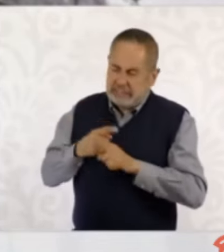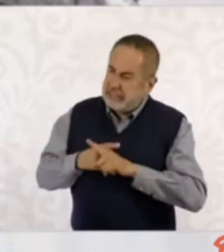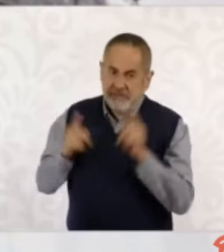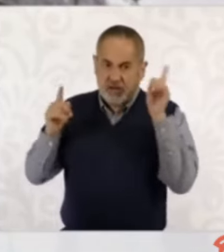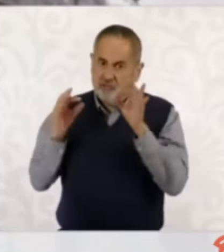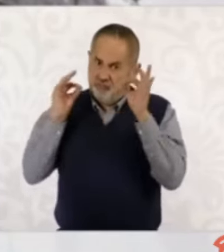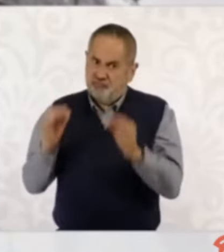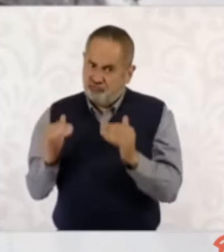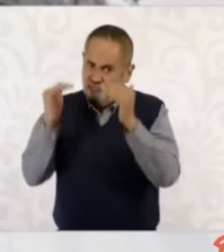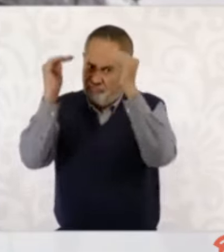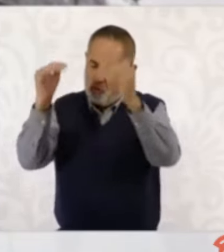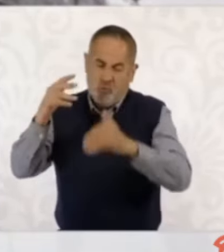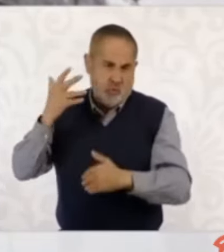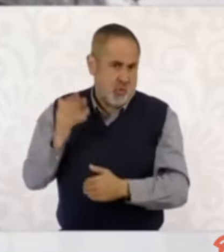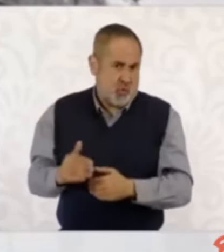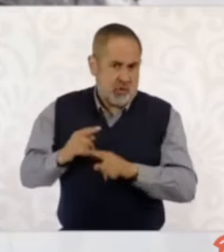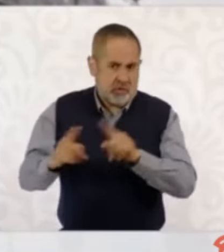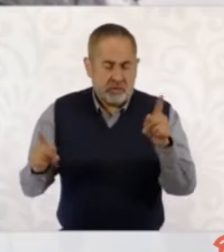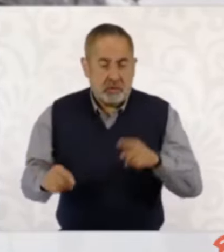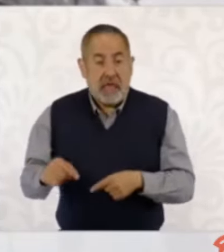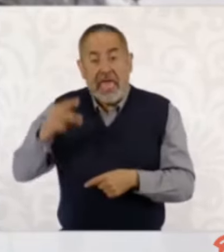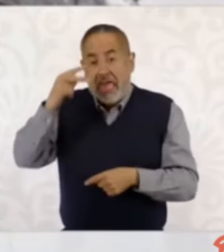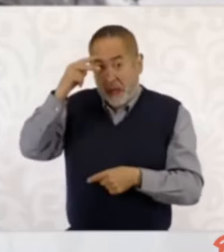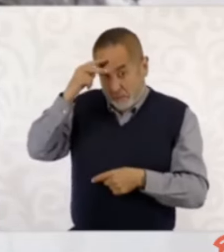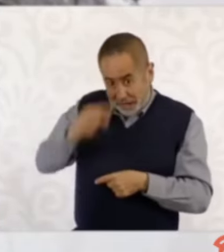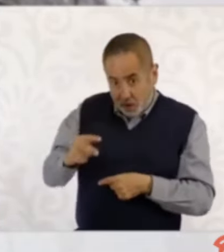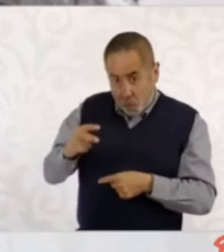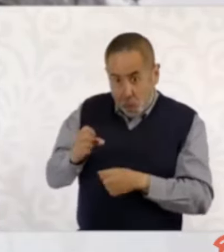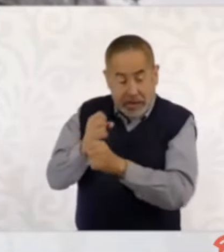al concepto integral, la independencia